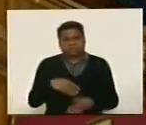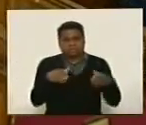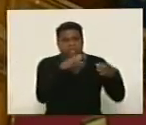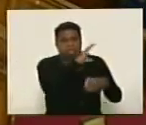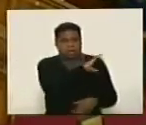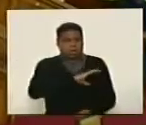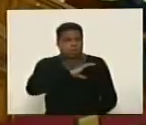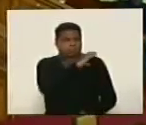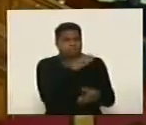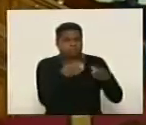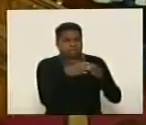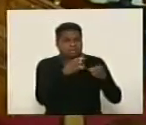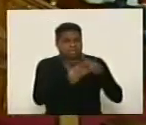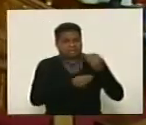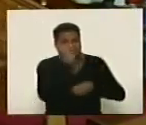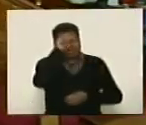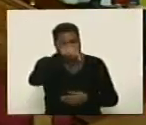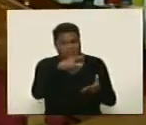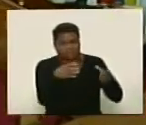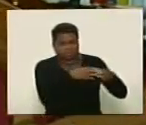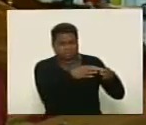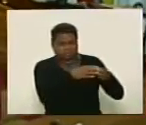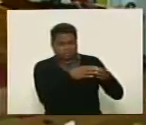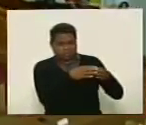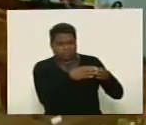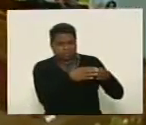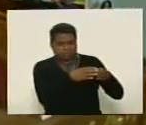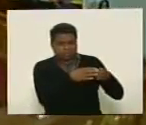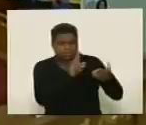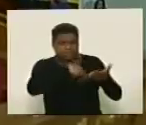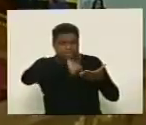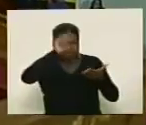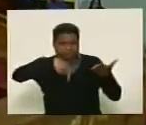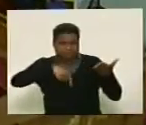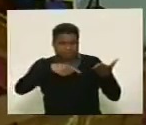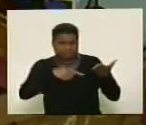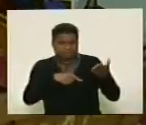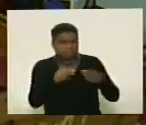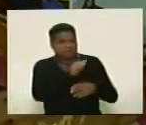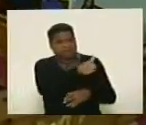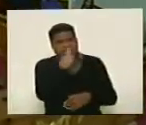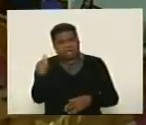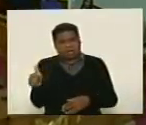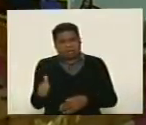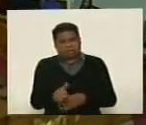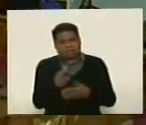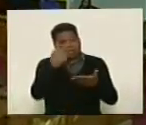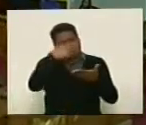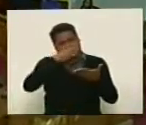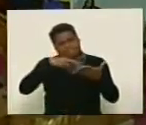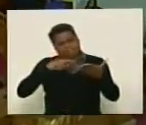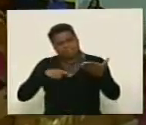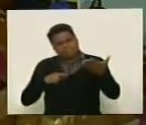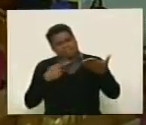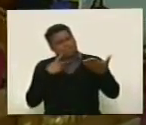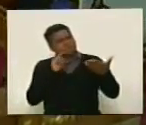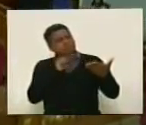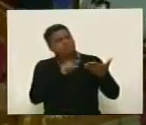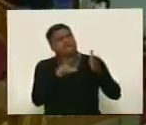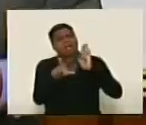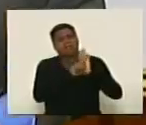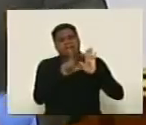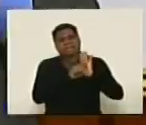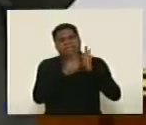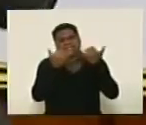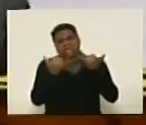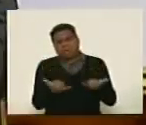está designando aquí, y vamos conjunto con el Ejecutivo Nacional, con cada uno de los poderes, a revisar las leyes que tienen que ver con